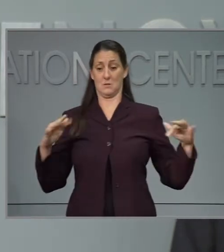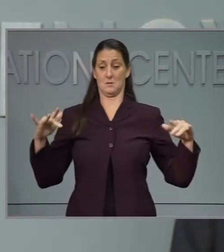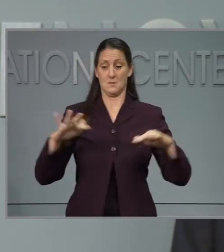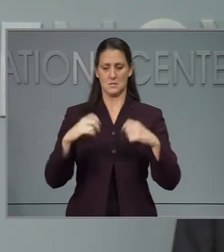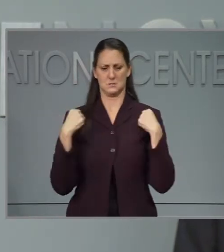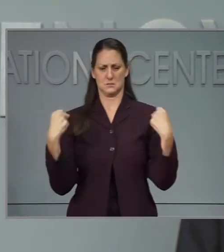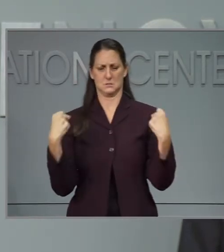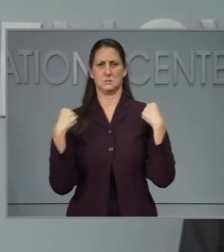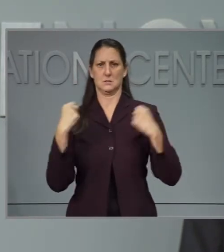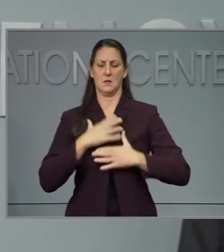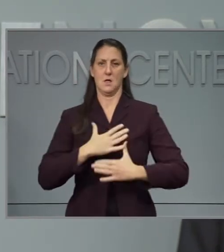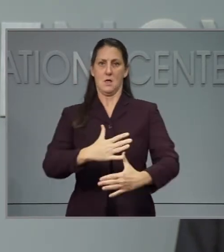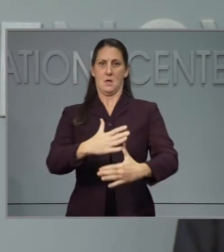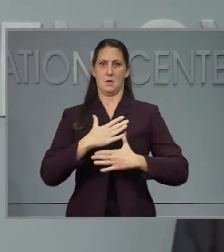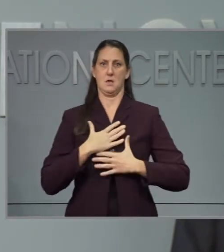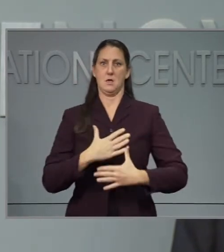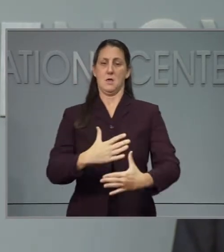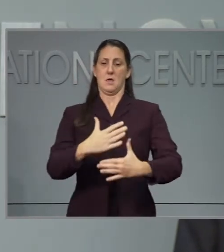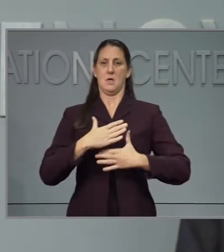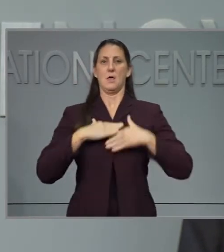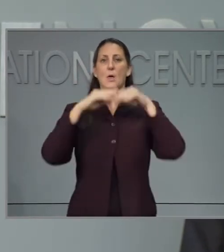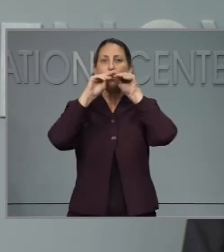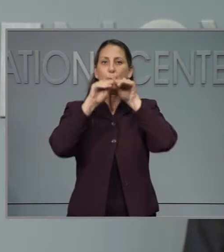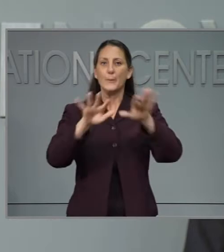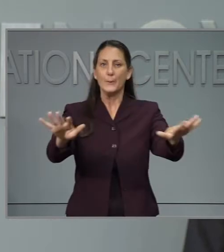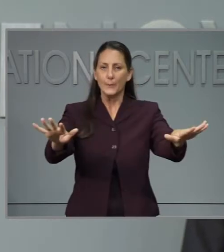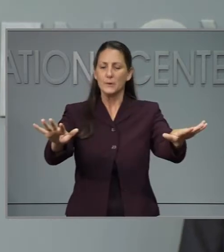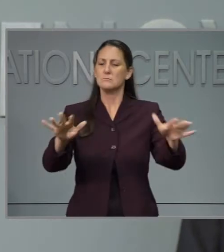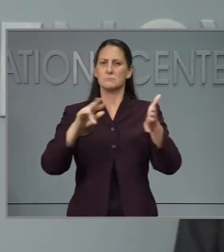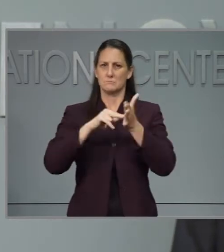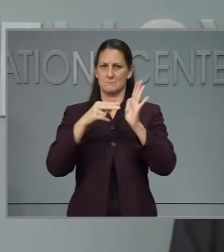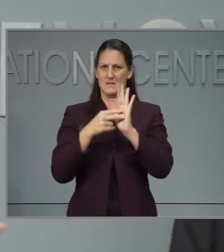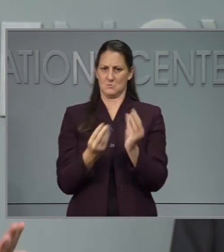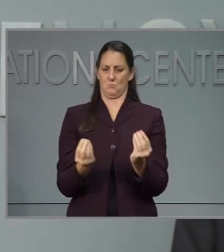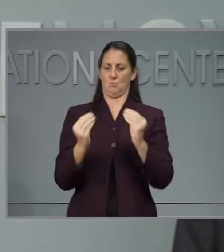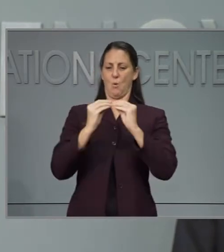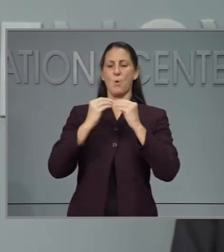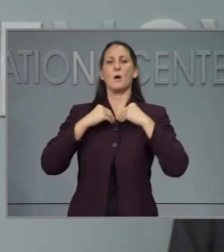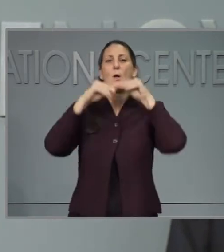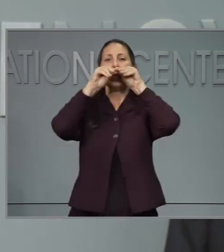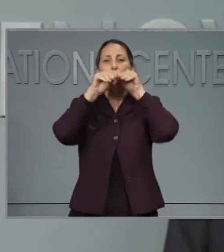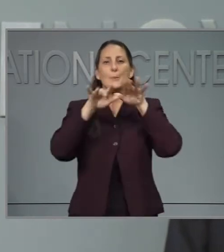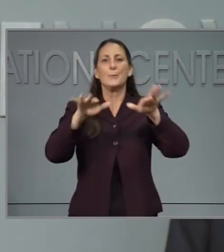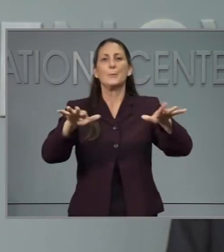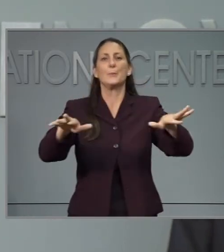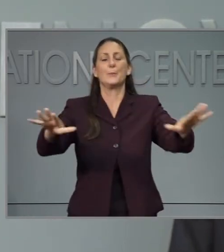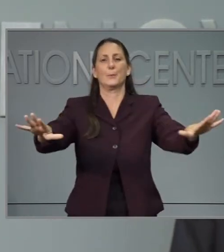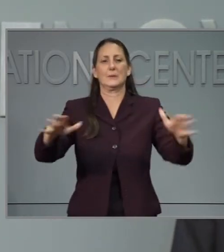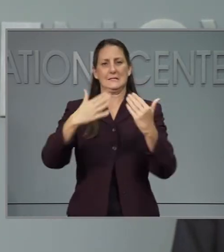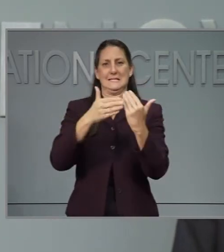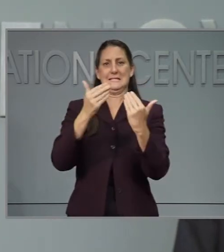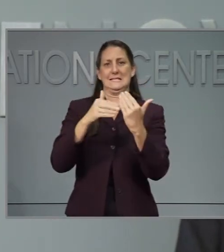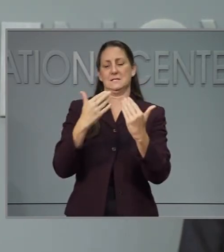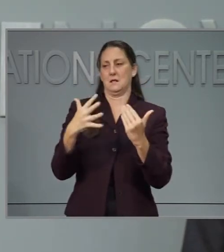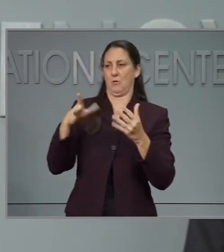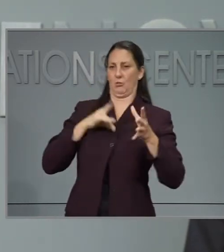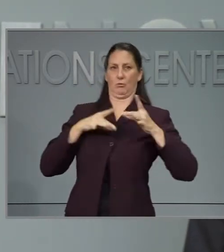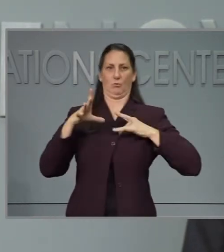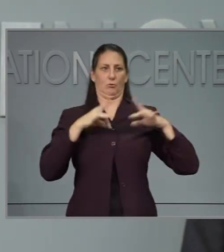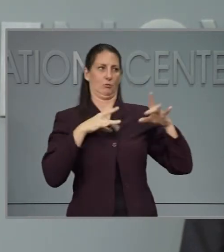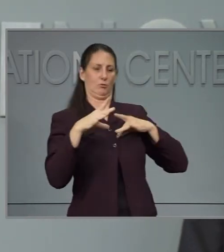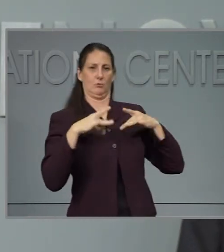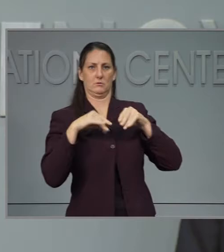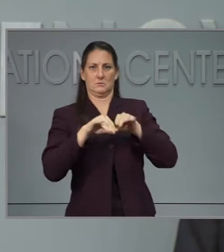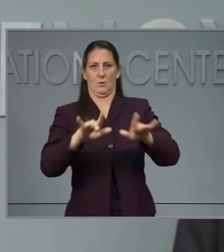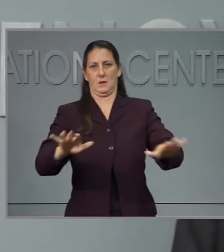más profundamente y expelen pequeñas gotas de saliva, y es